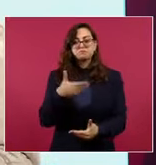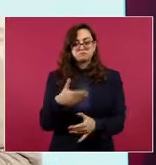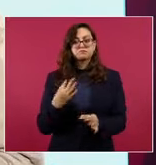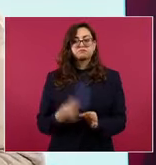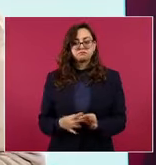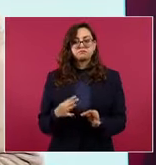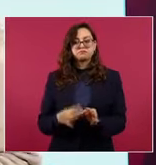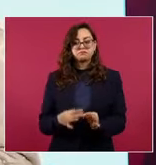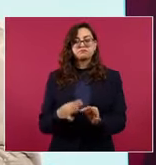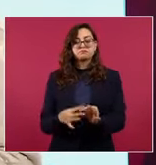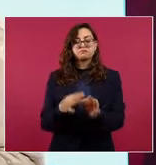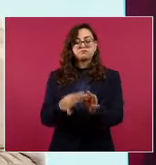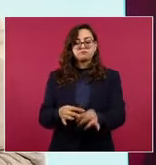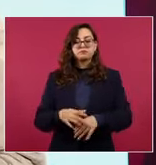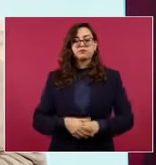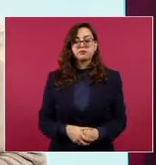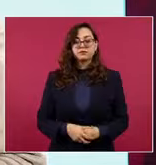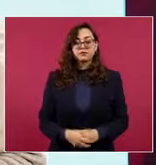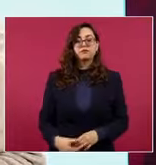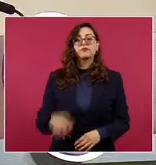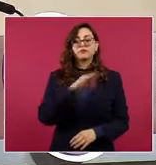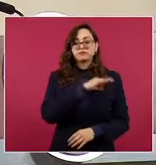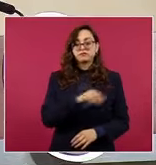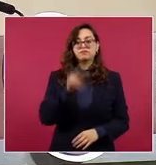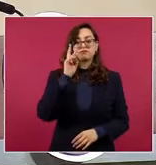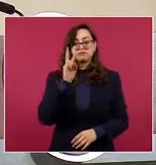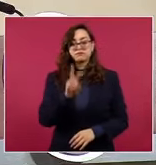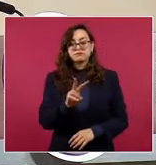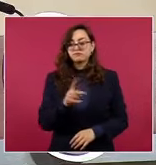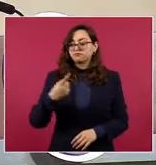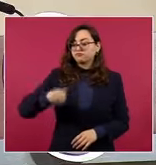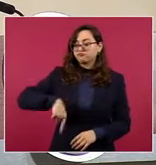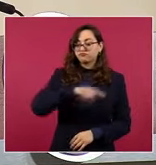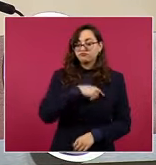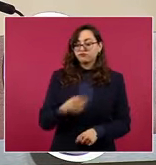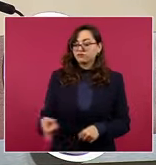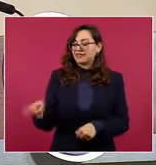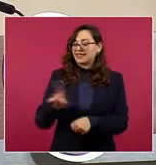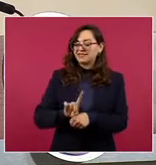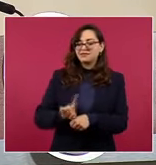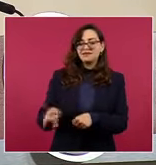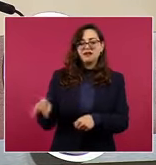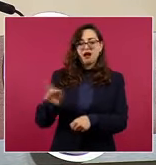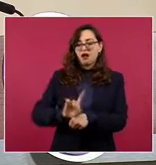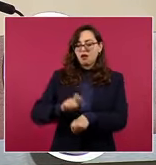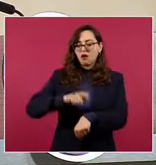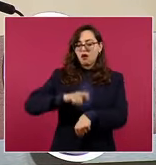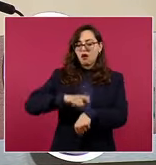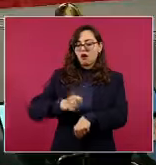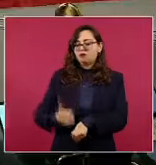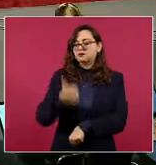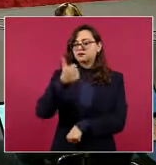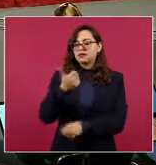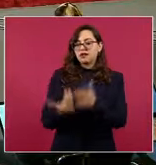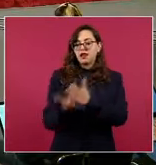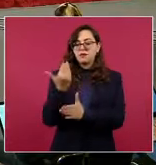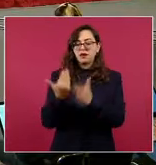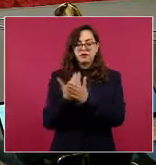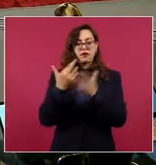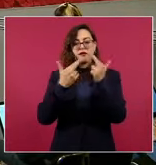Con base en esta guía es que tenemos las reuniones diarias a las 6 de la mañana del Gabinete de Seguridad, encabezadas por el